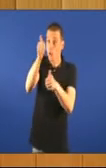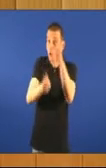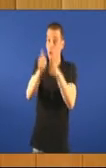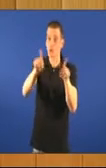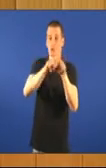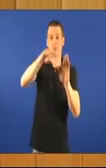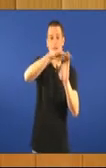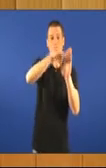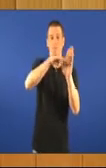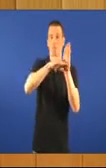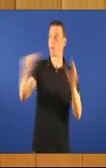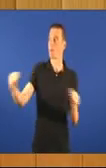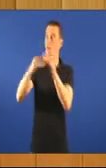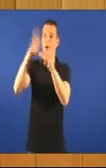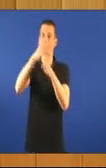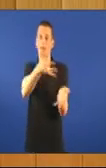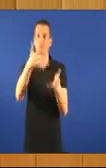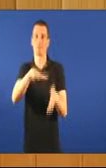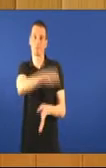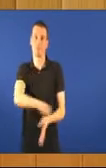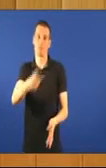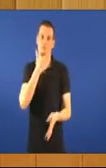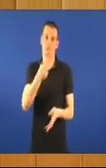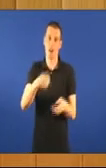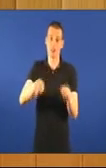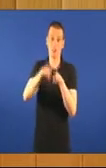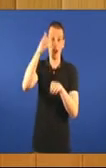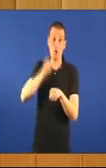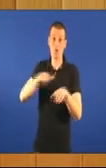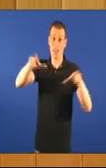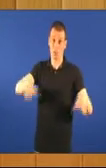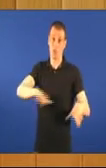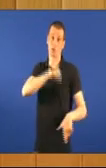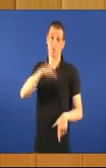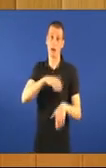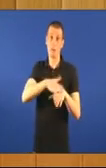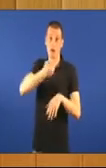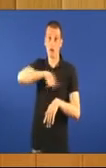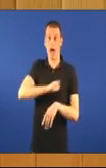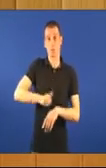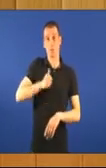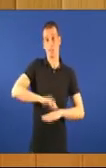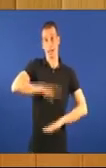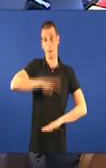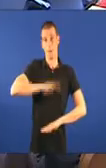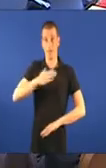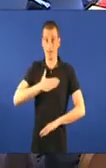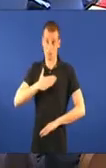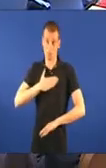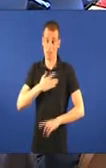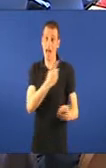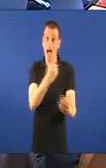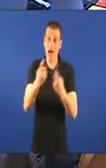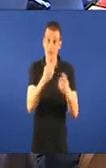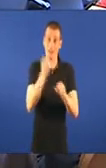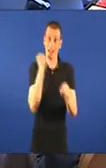co complexo hospitalario de Ourense. Para tirar proveito das nosas capacidades, é necesario que a creación de emprego